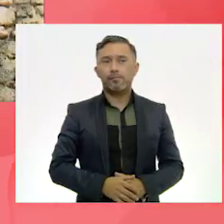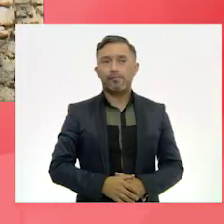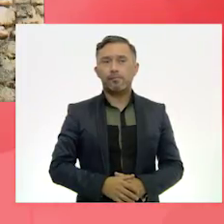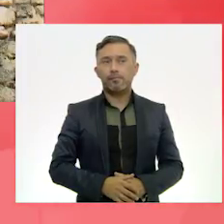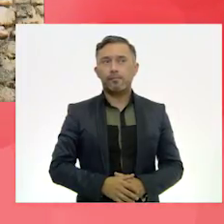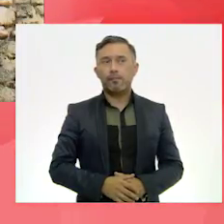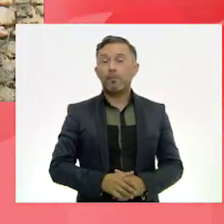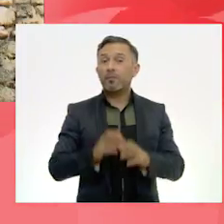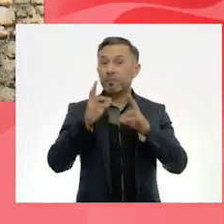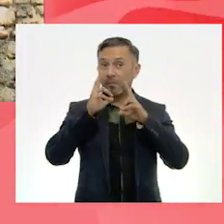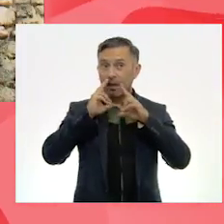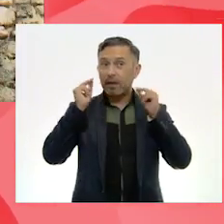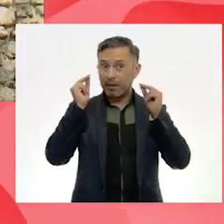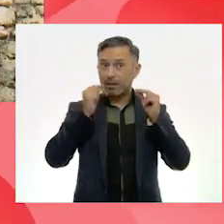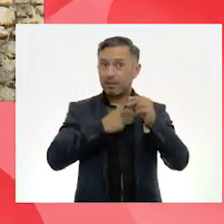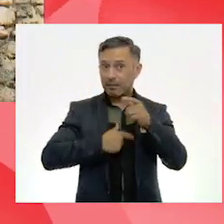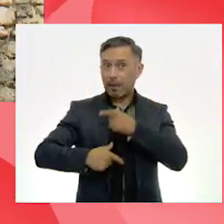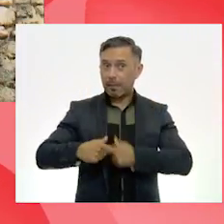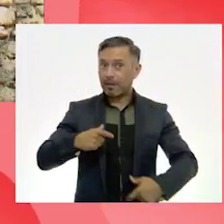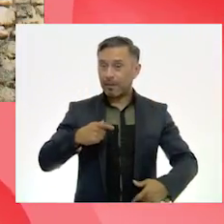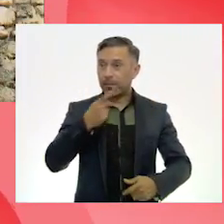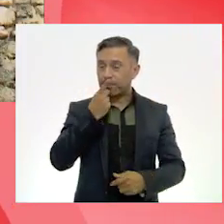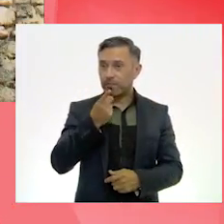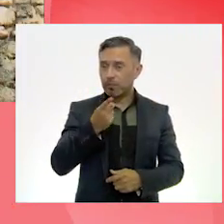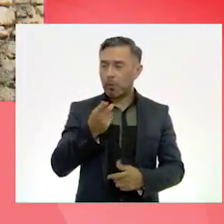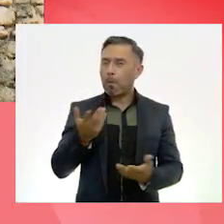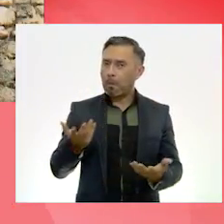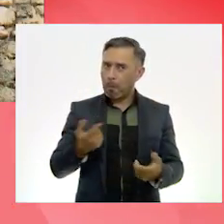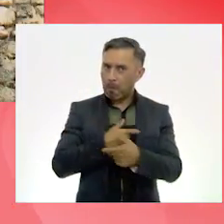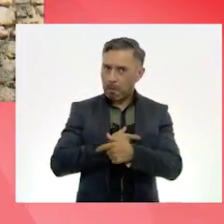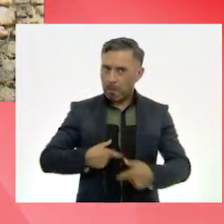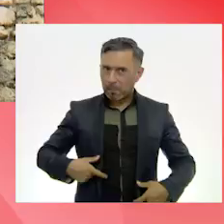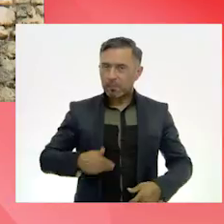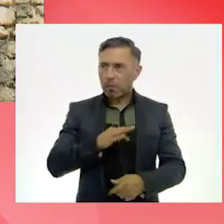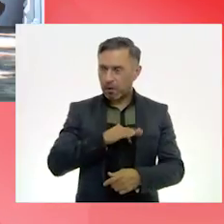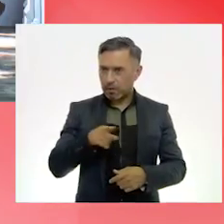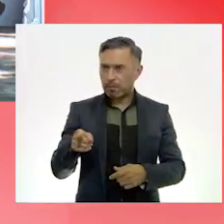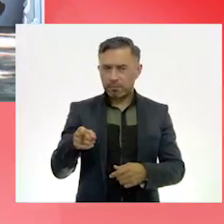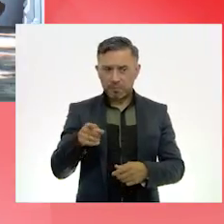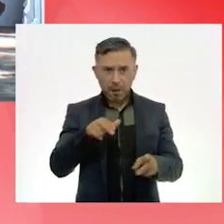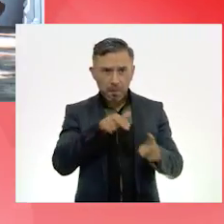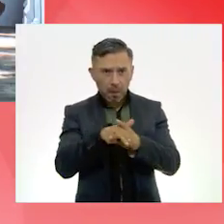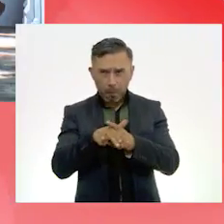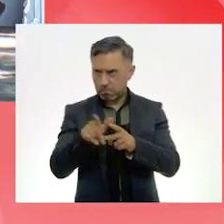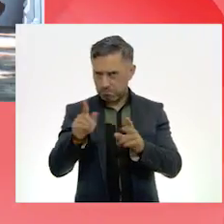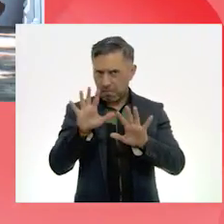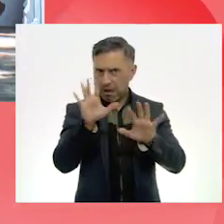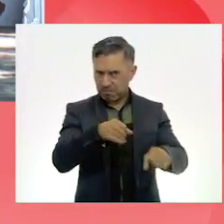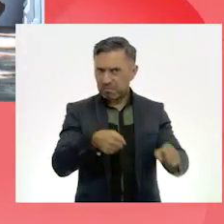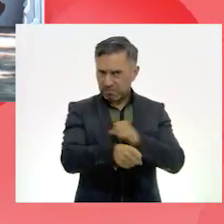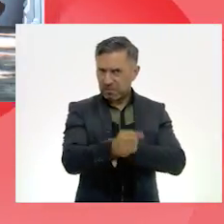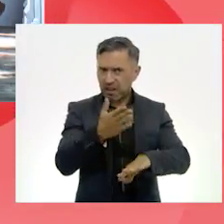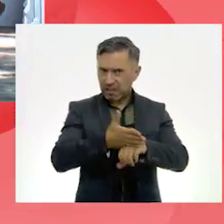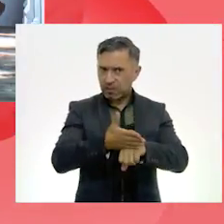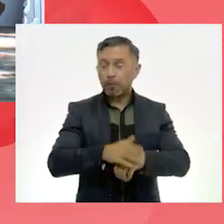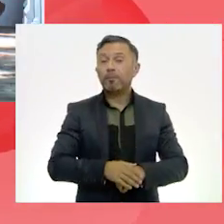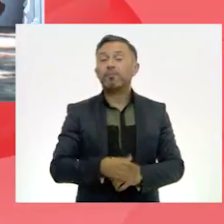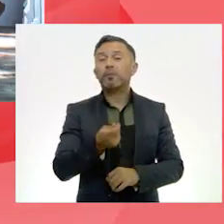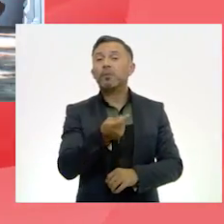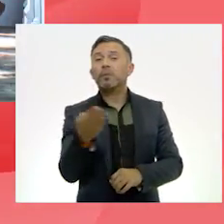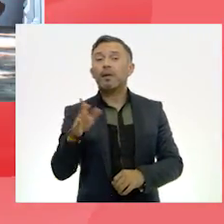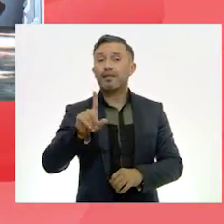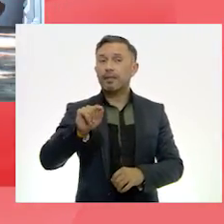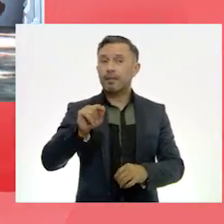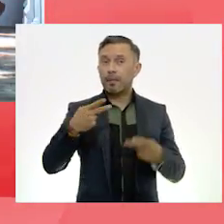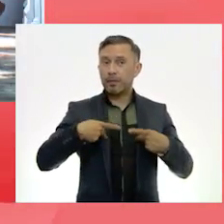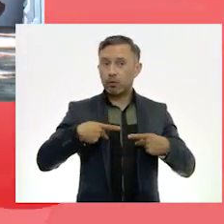Y Zapata dijo, bueno, que agarre a esos asesinos y que los castigue. Le entrega más de 70 personas, ¿no?